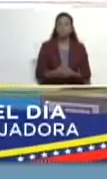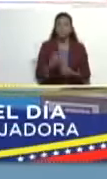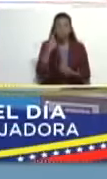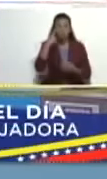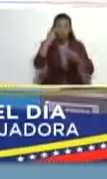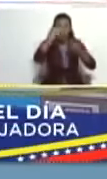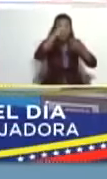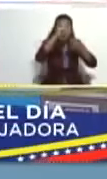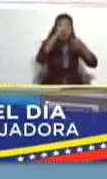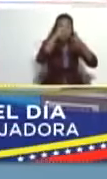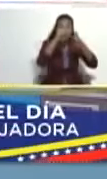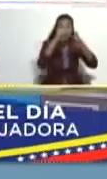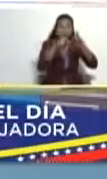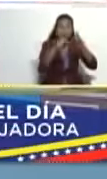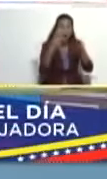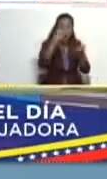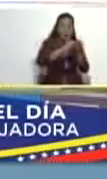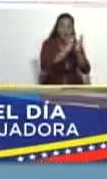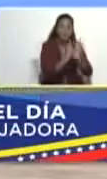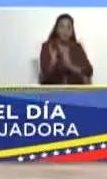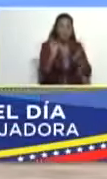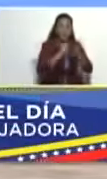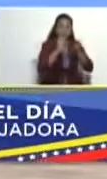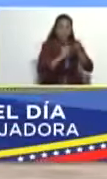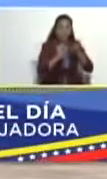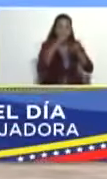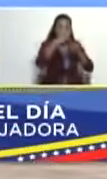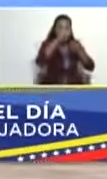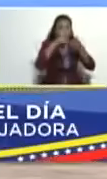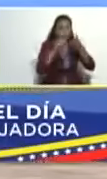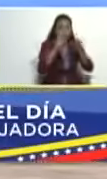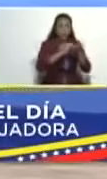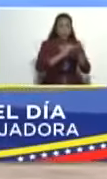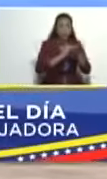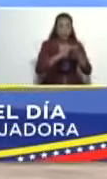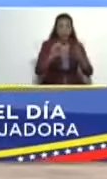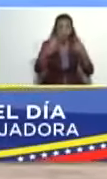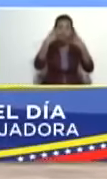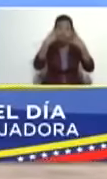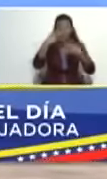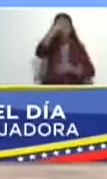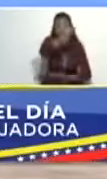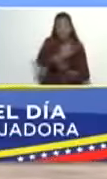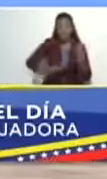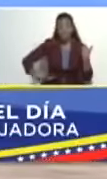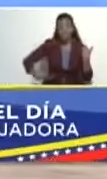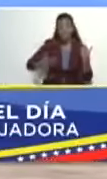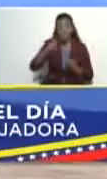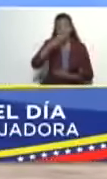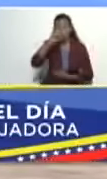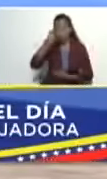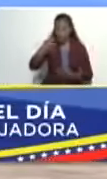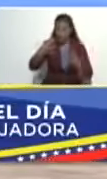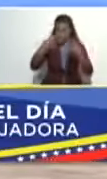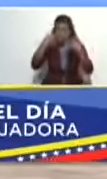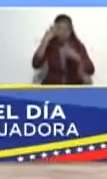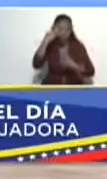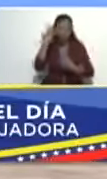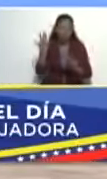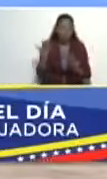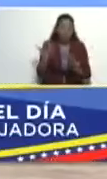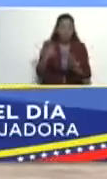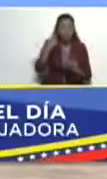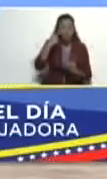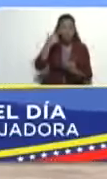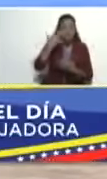Elementos fundamentales, compañeras, compañeros, que me ven aquí, que nos escuchan, que